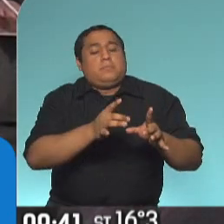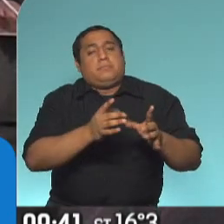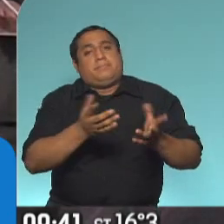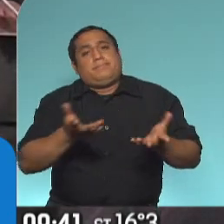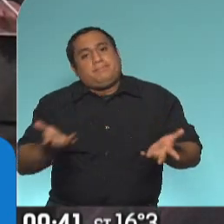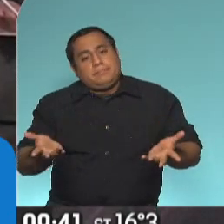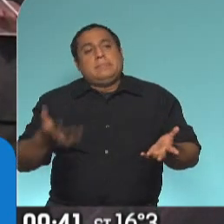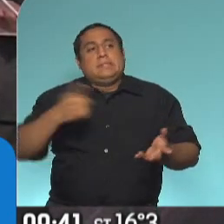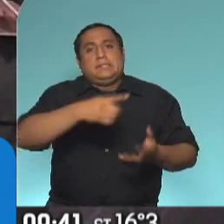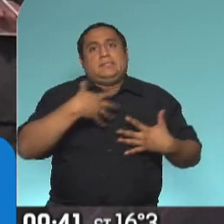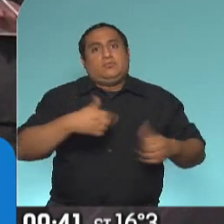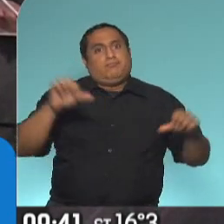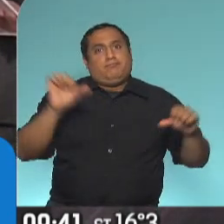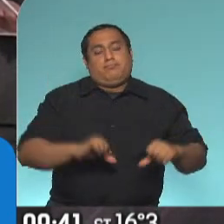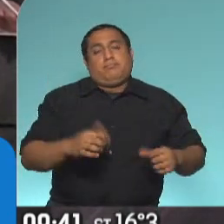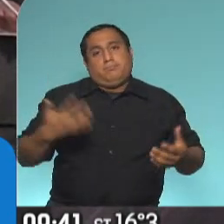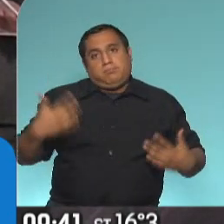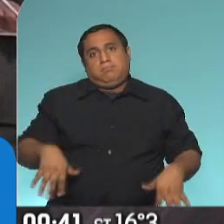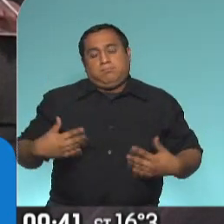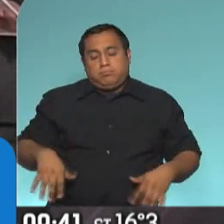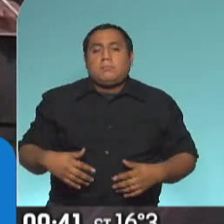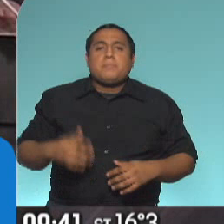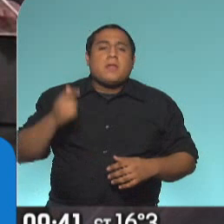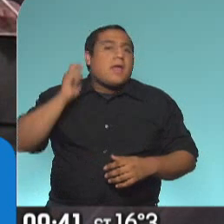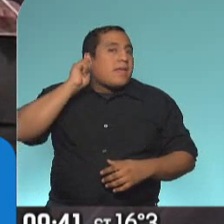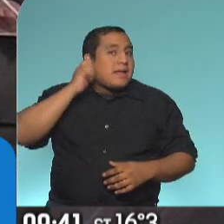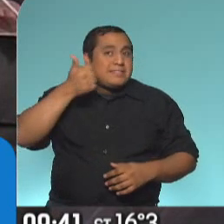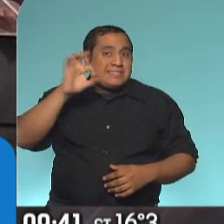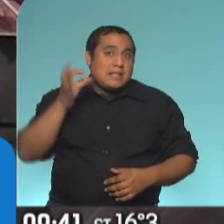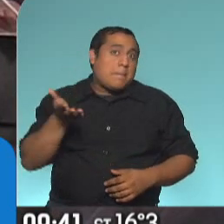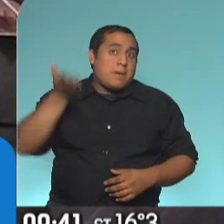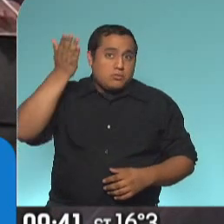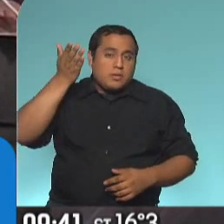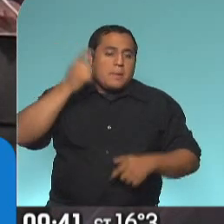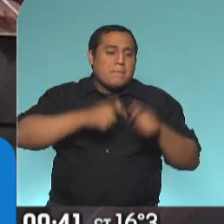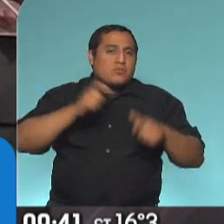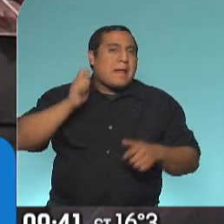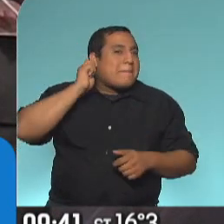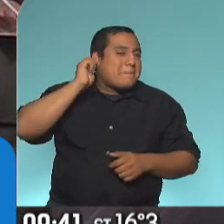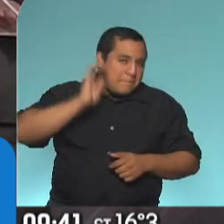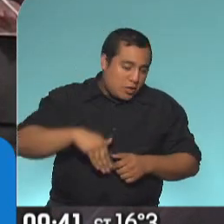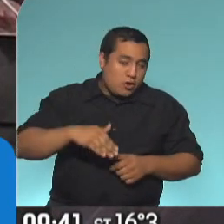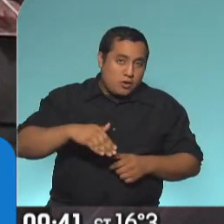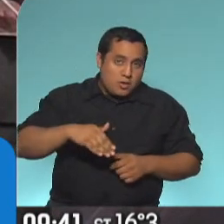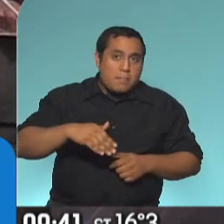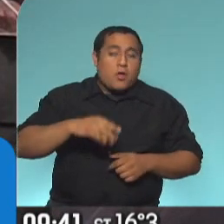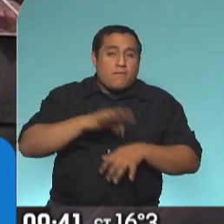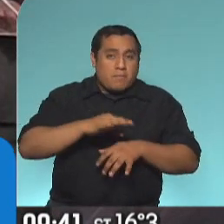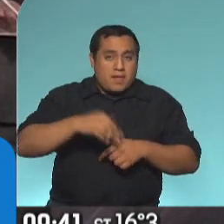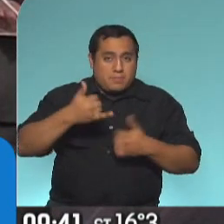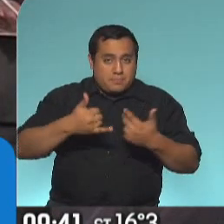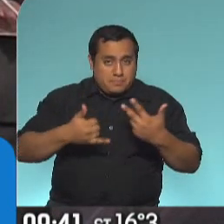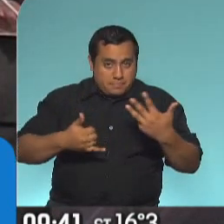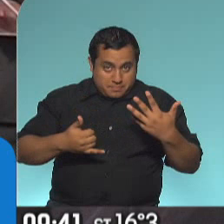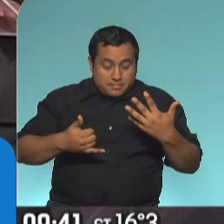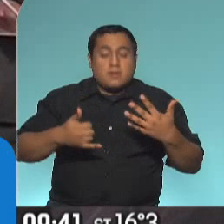de impacto en su salud es alta. Entonces, los mayores de 60 años y las personas menores con comorbilidades, y cuando vemos